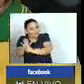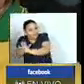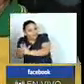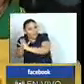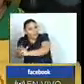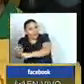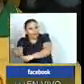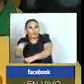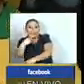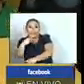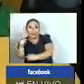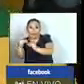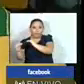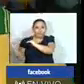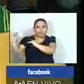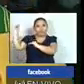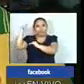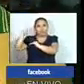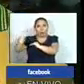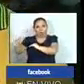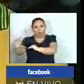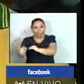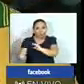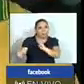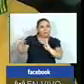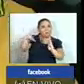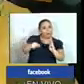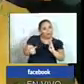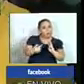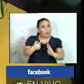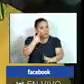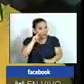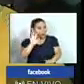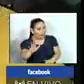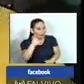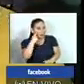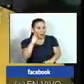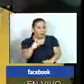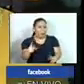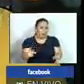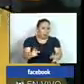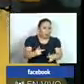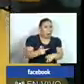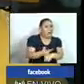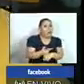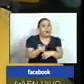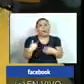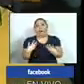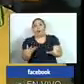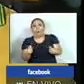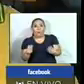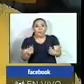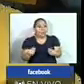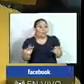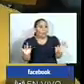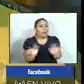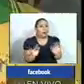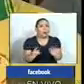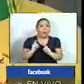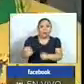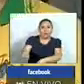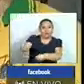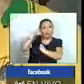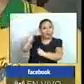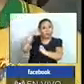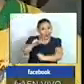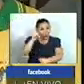parte de los señores magistrados para que fallen contra de nosotros. Pero mire, de peores hemos salido, hombre, no nos van a asustar ahora con demandas.